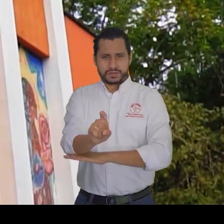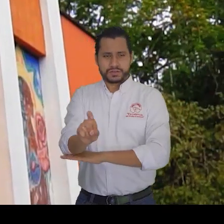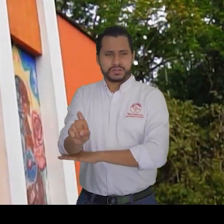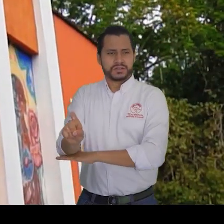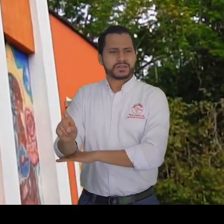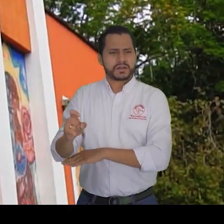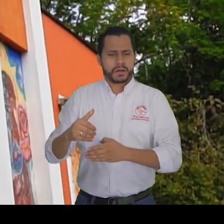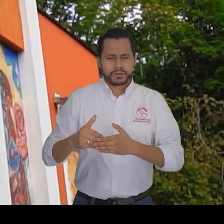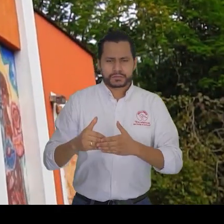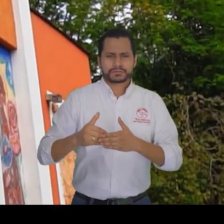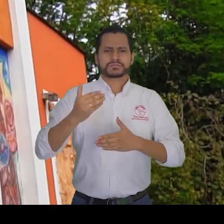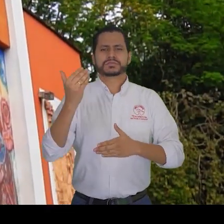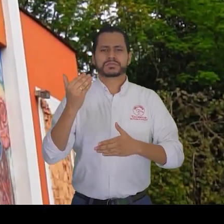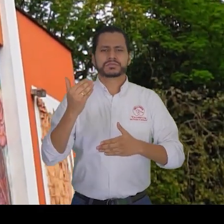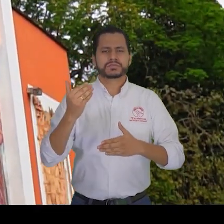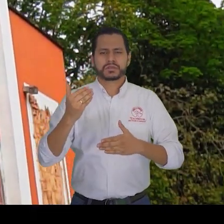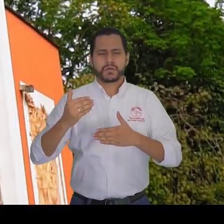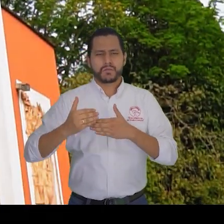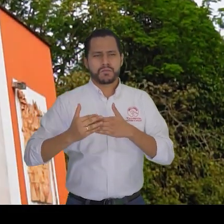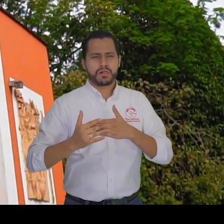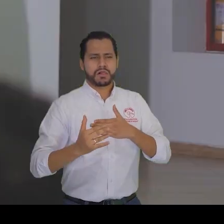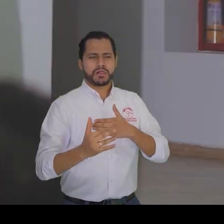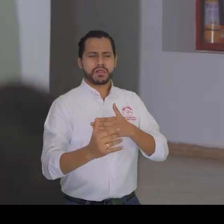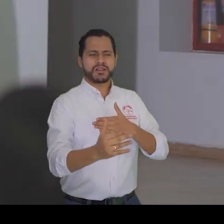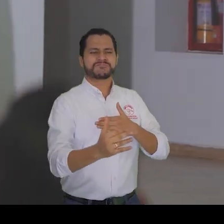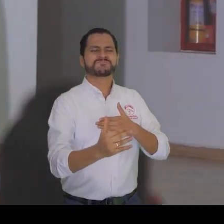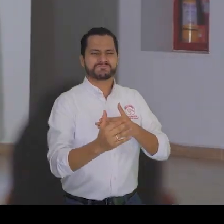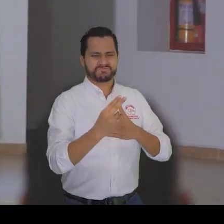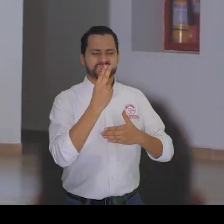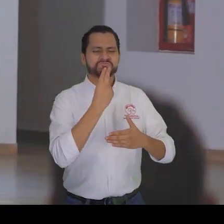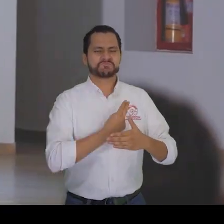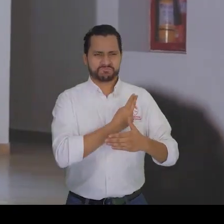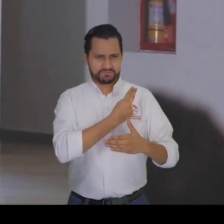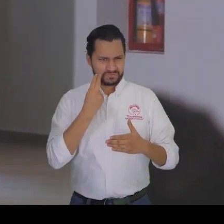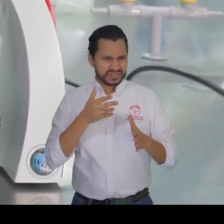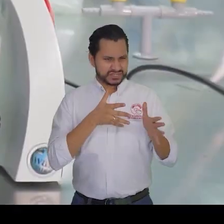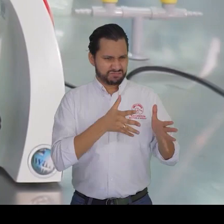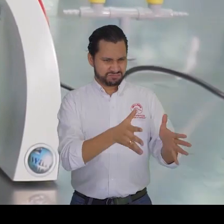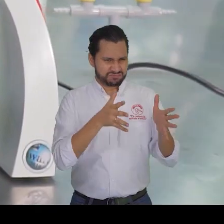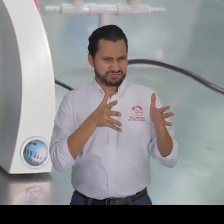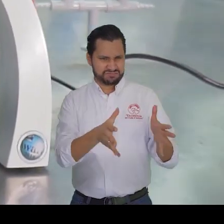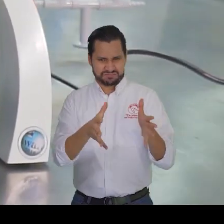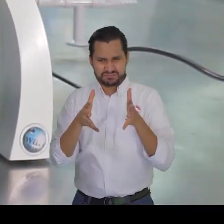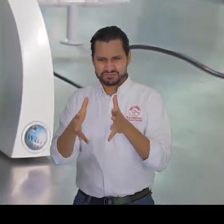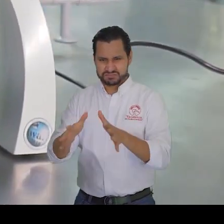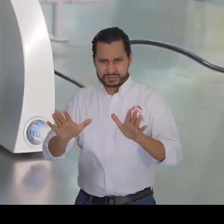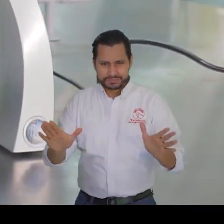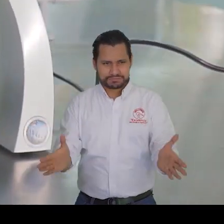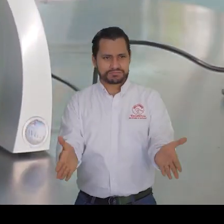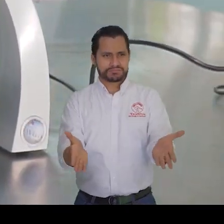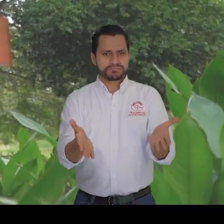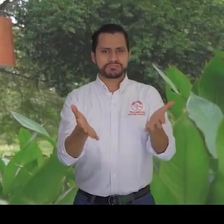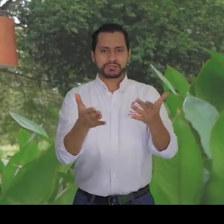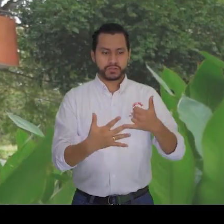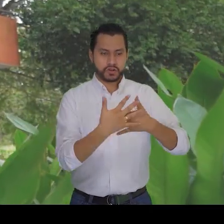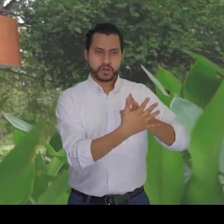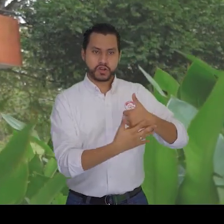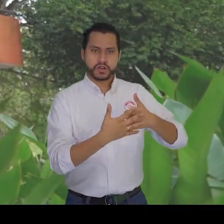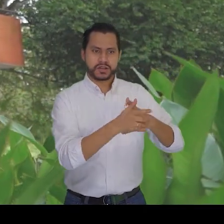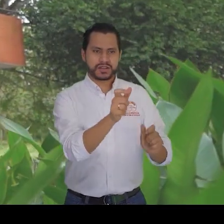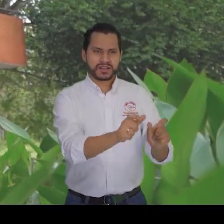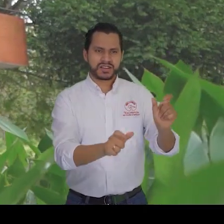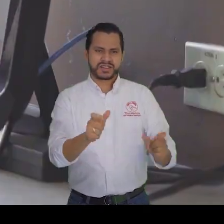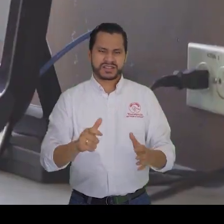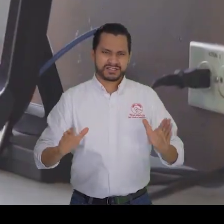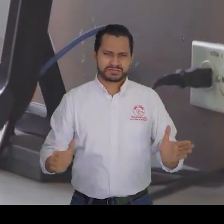La Universidad de los Llanos, desde entonces, viene consolidando su compromiso con la educación superior de la región y del